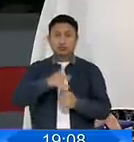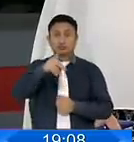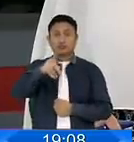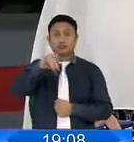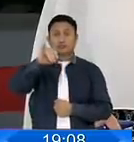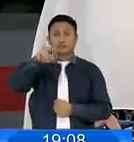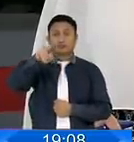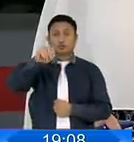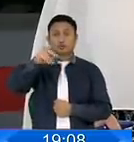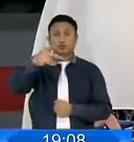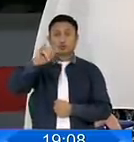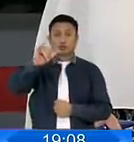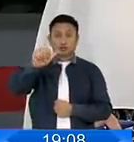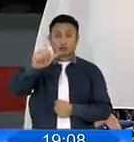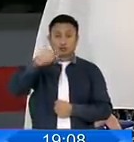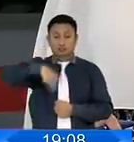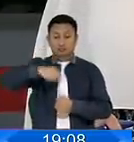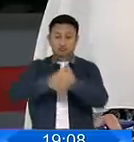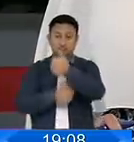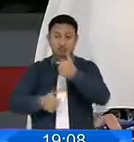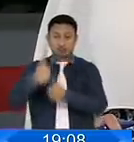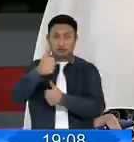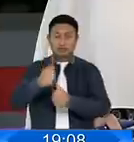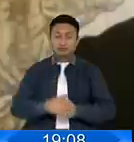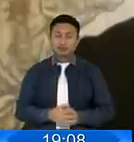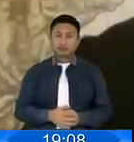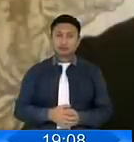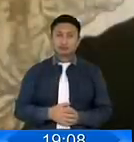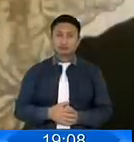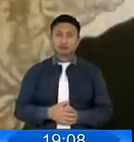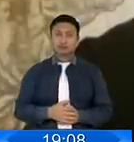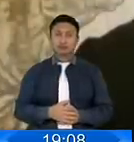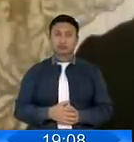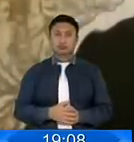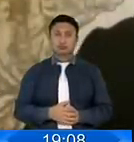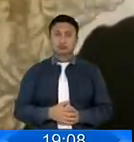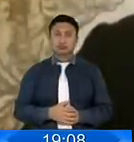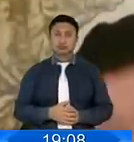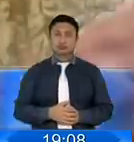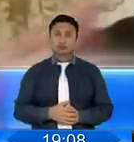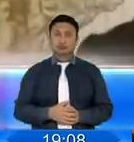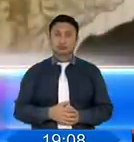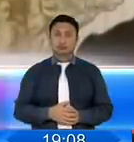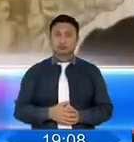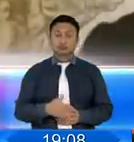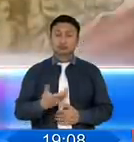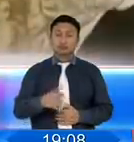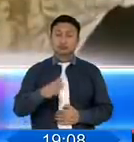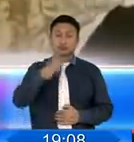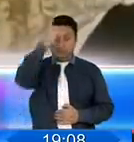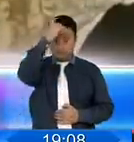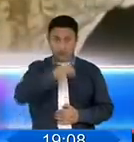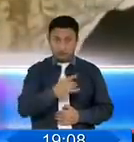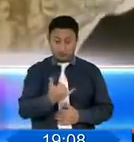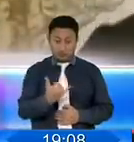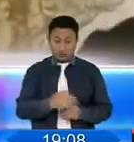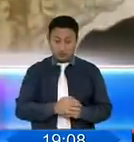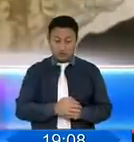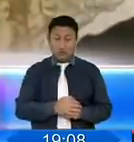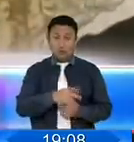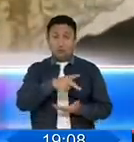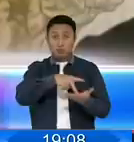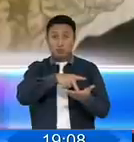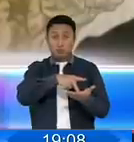será principalizada. La resolución de no hacer el pago correspondiente de